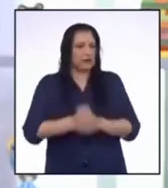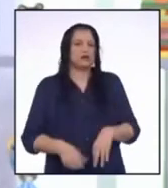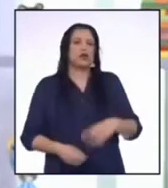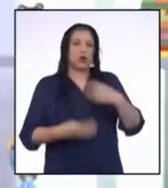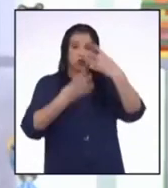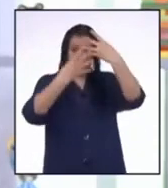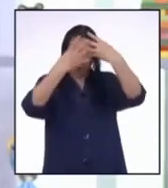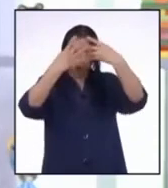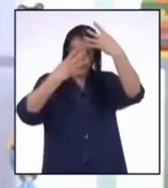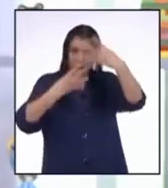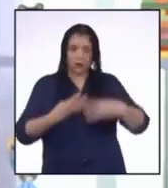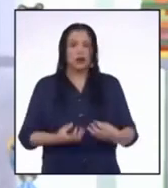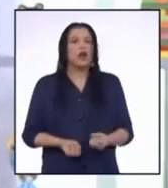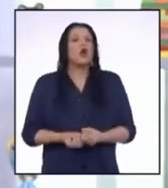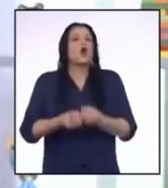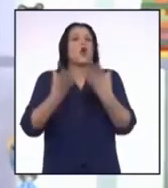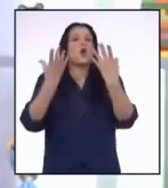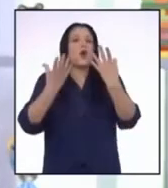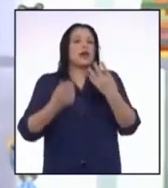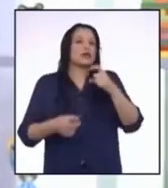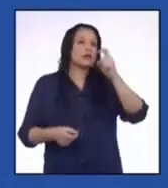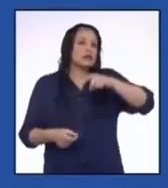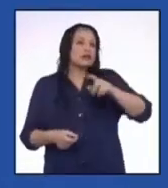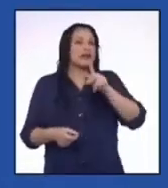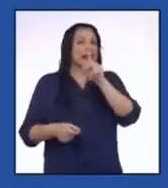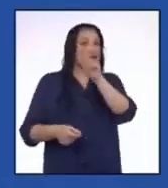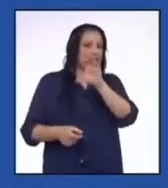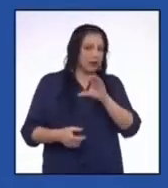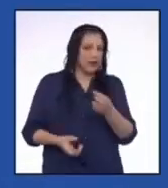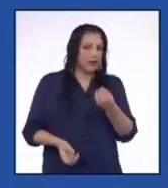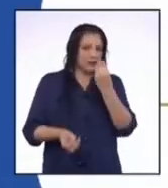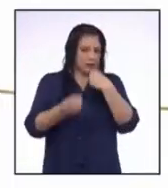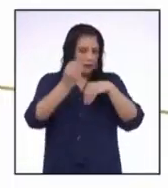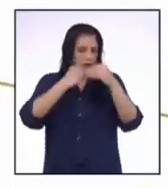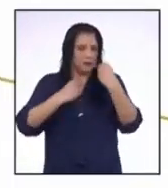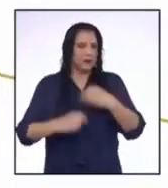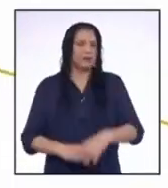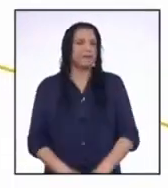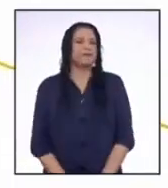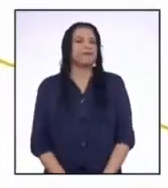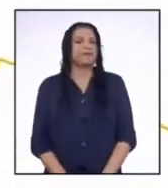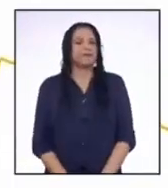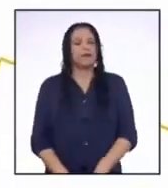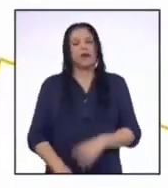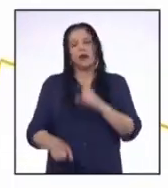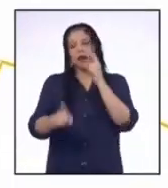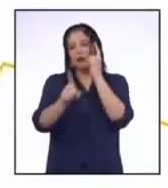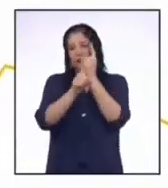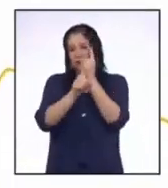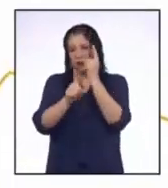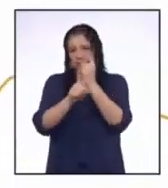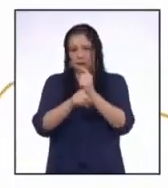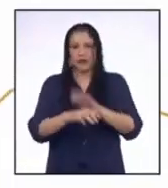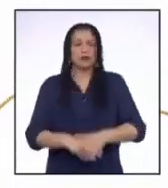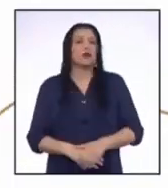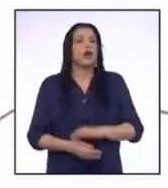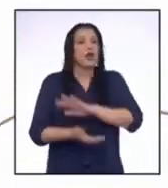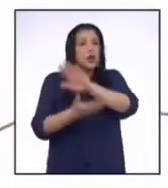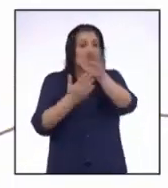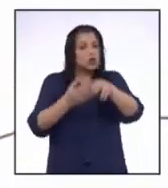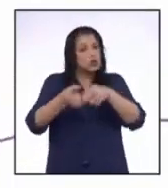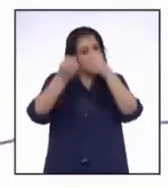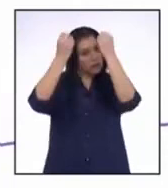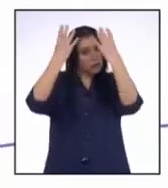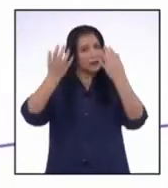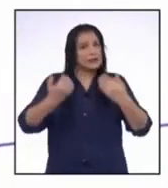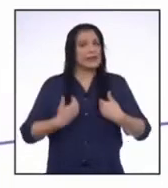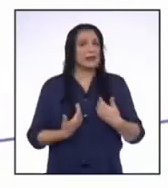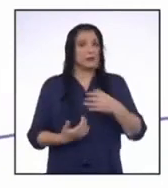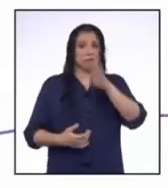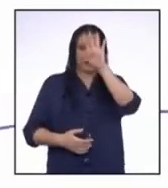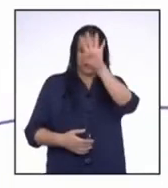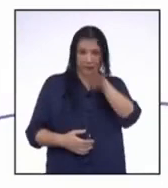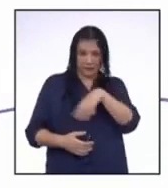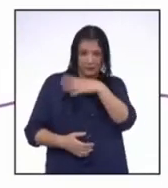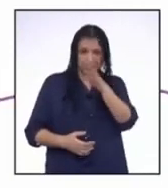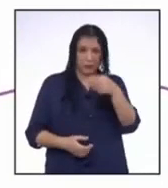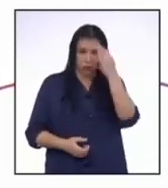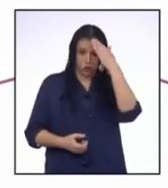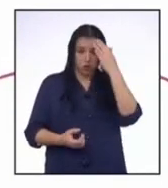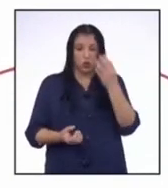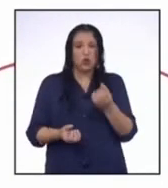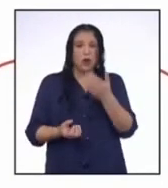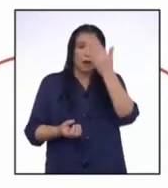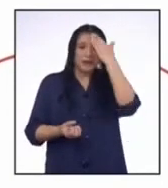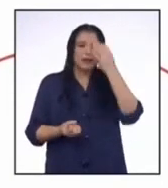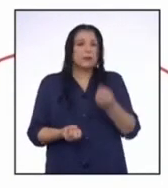cantidad total de calorías que cada uno necesita. Así es, Miluska, y con la información de las tablas calcularás